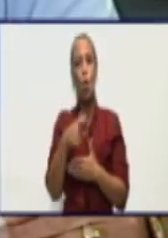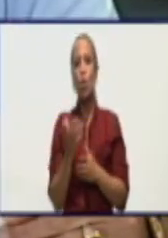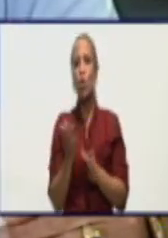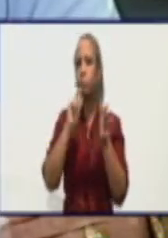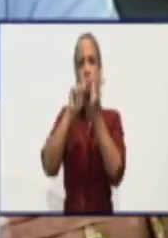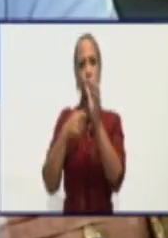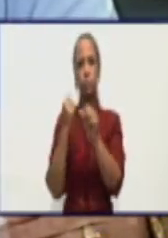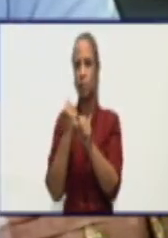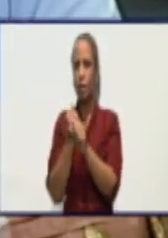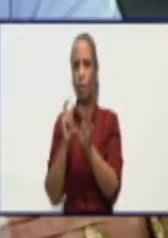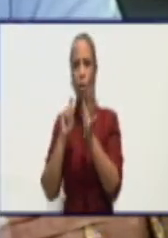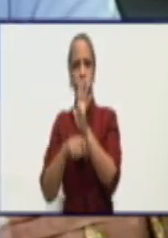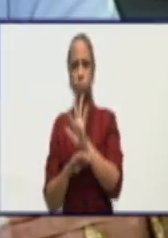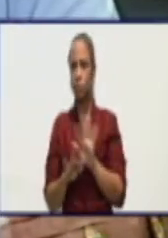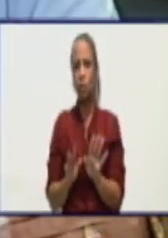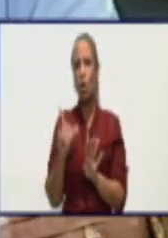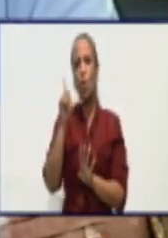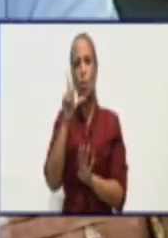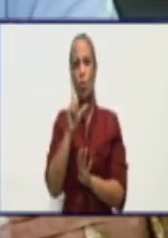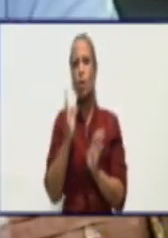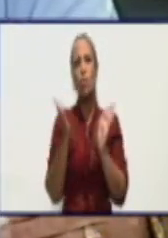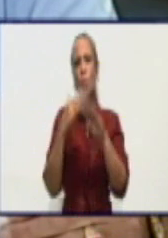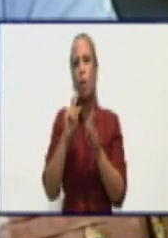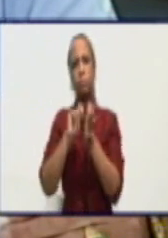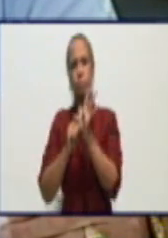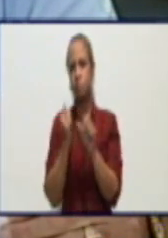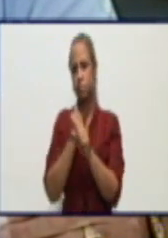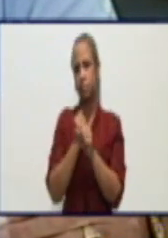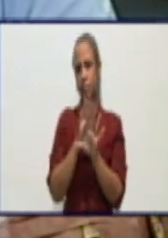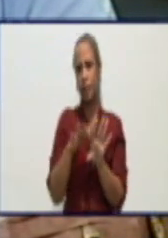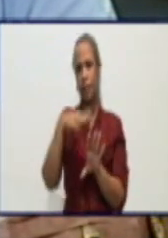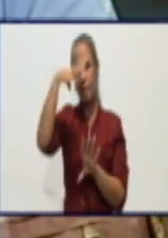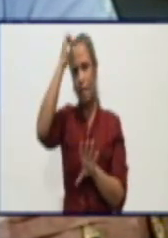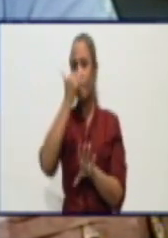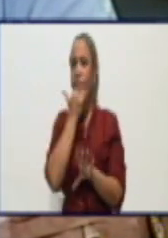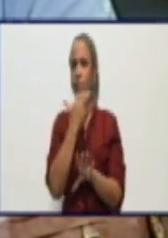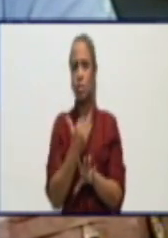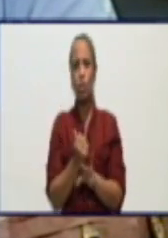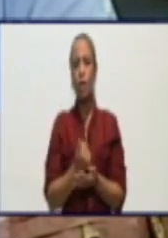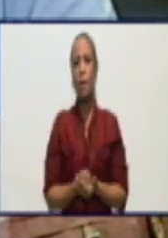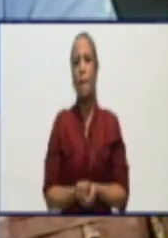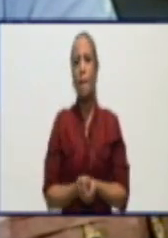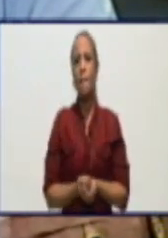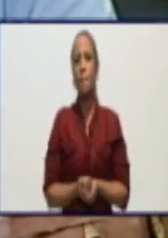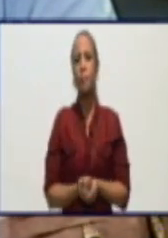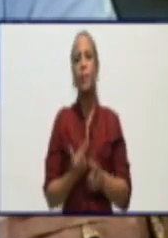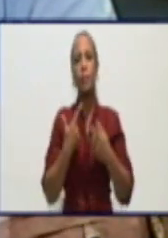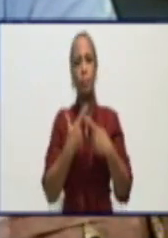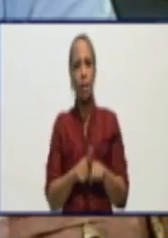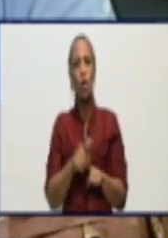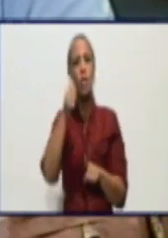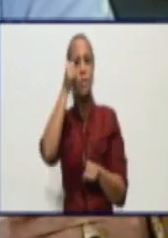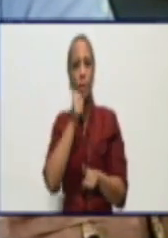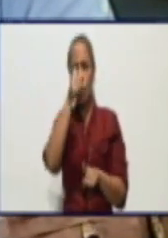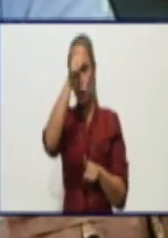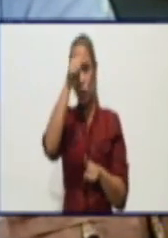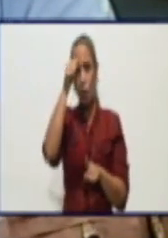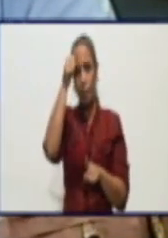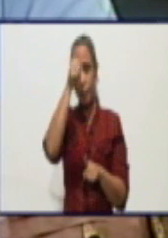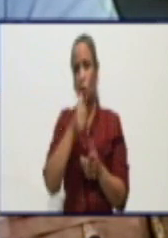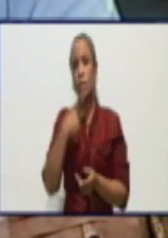planificado. Generalmente los lunes no se planifica, tiene que ser algo eventual que aparezca, ¿no? No obstante, el fin de semana hubo algunas interrupciones